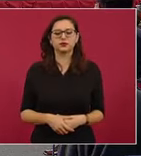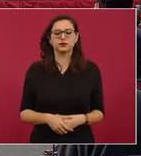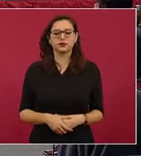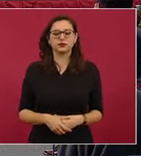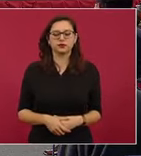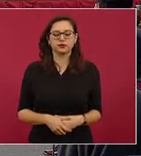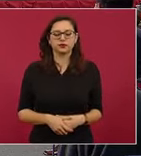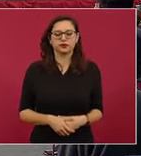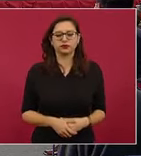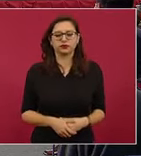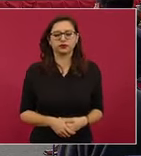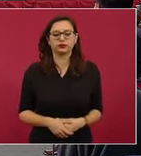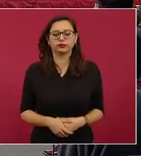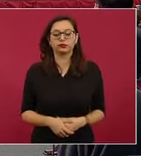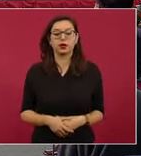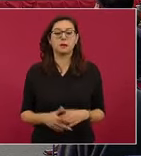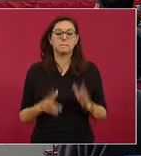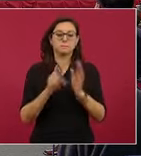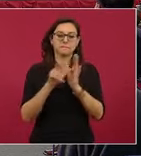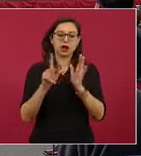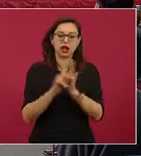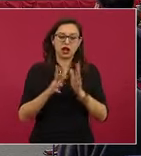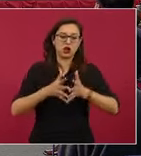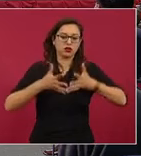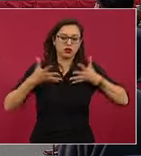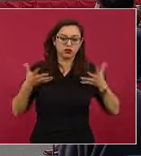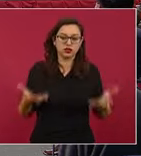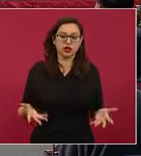los grandes periódicos.